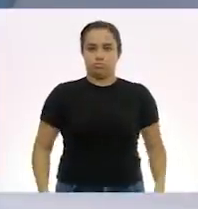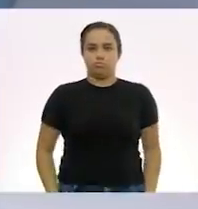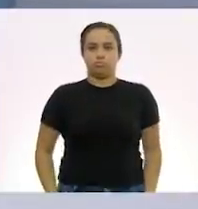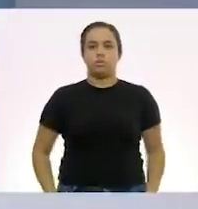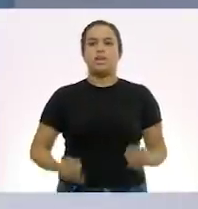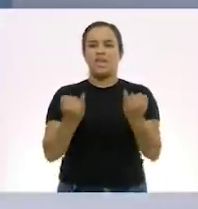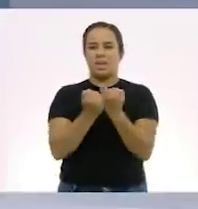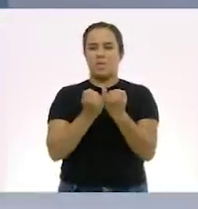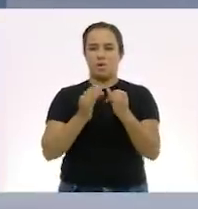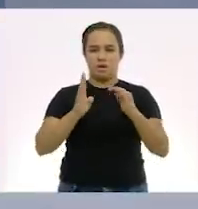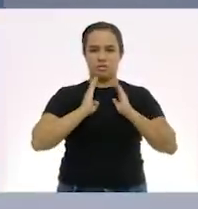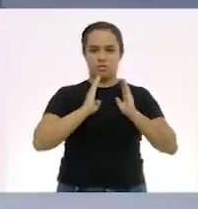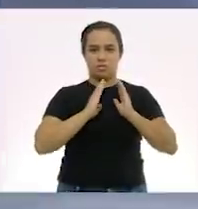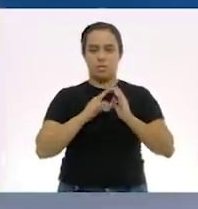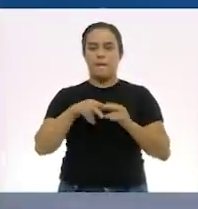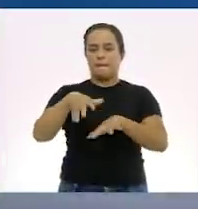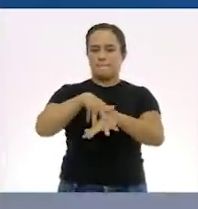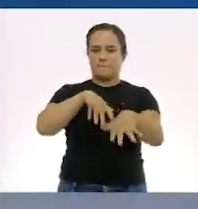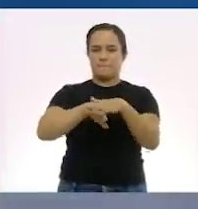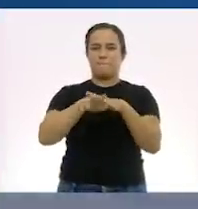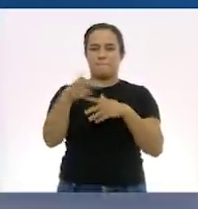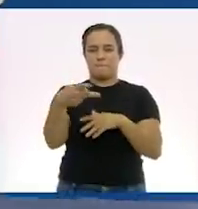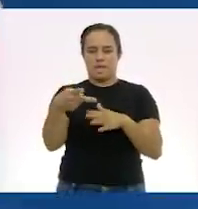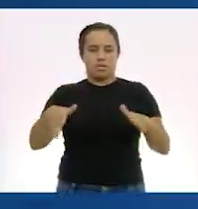y exhalamos.